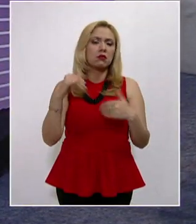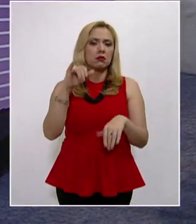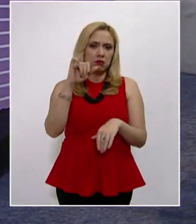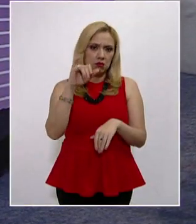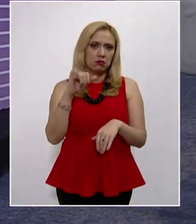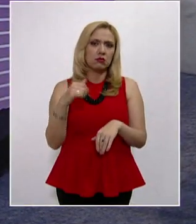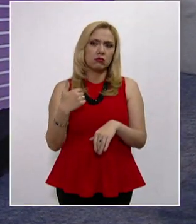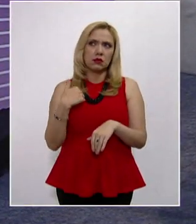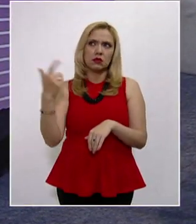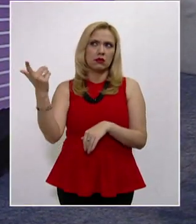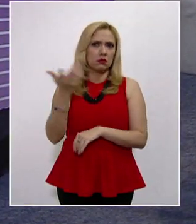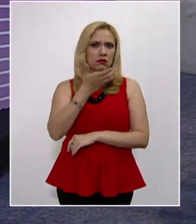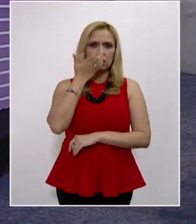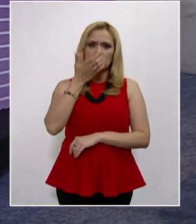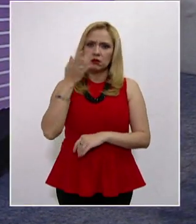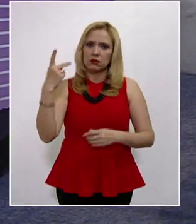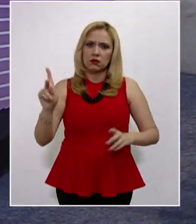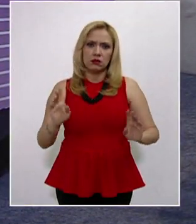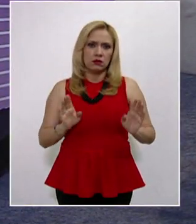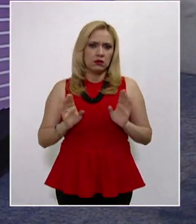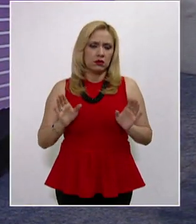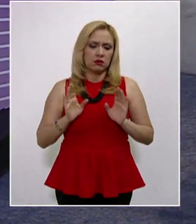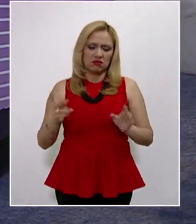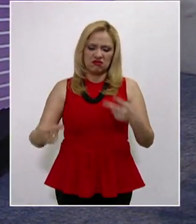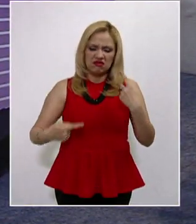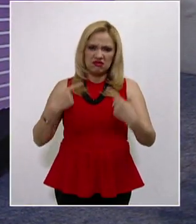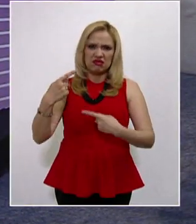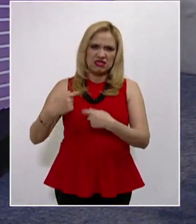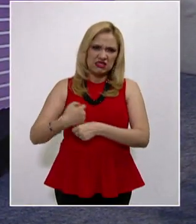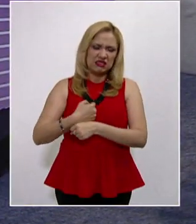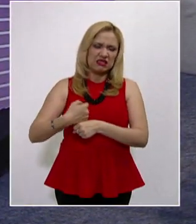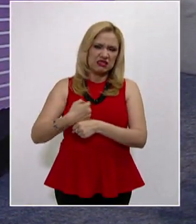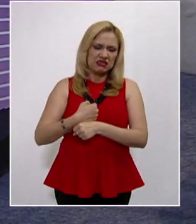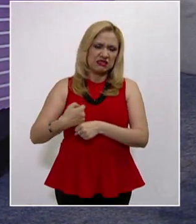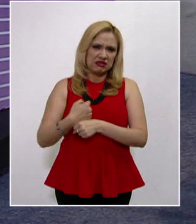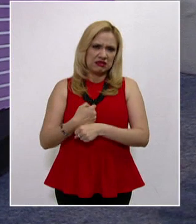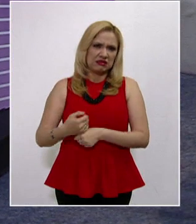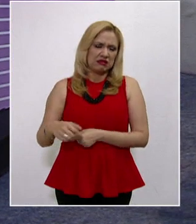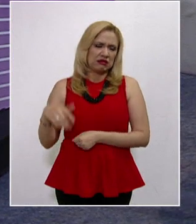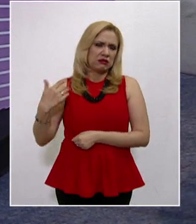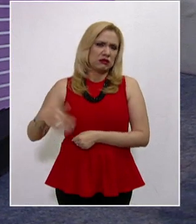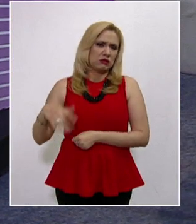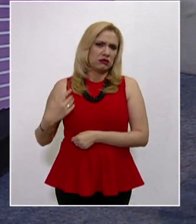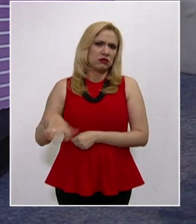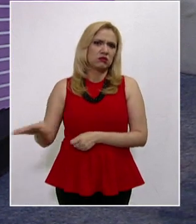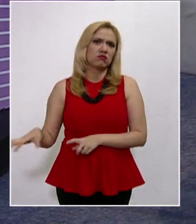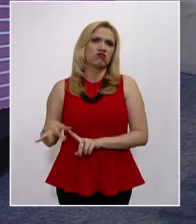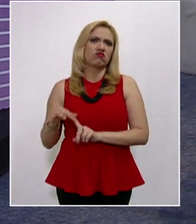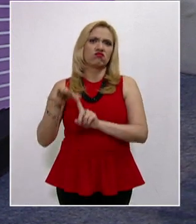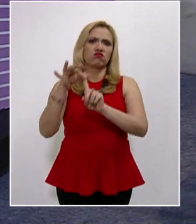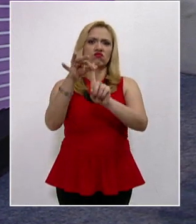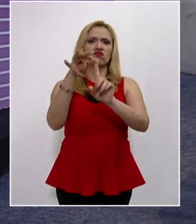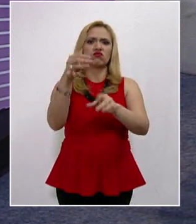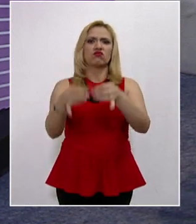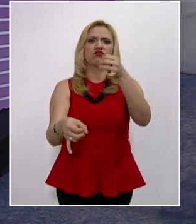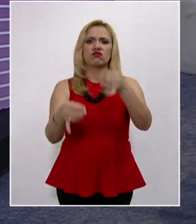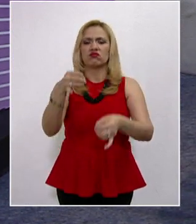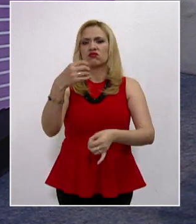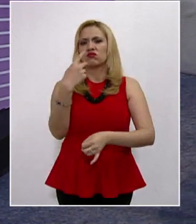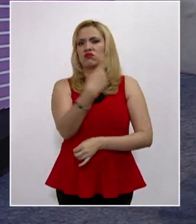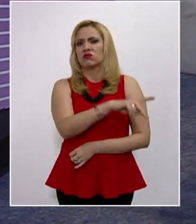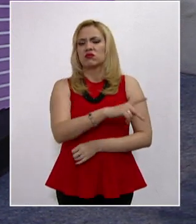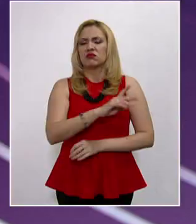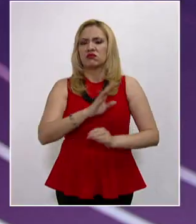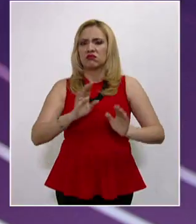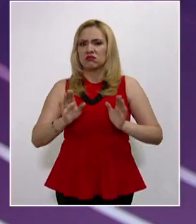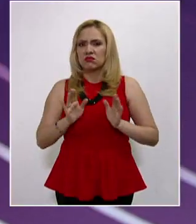de las prácticas que utilizaba el ejército en interrogatorios, tortura, etcétera, y lo llevan ante el fuero militar. Y después viene